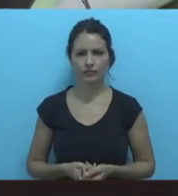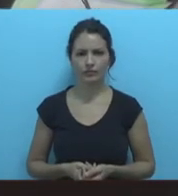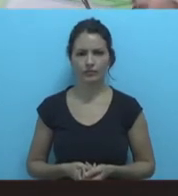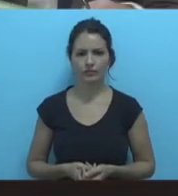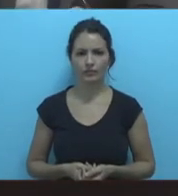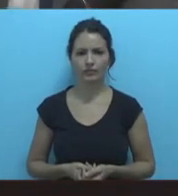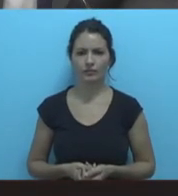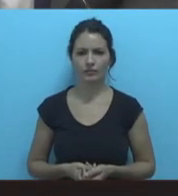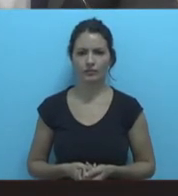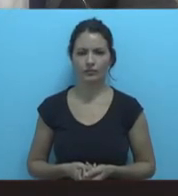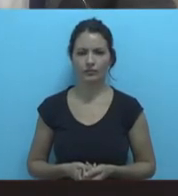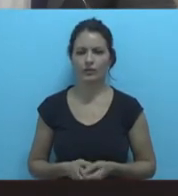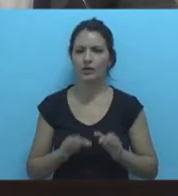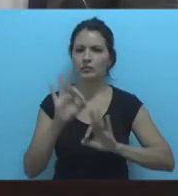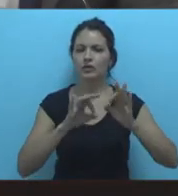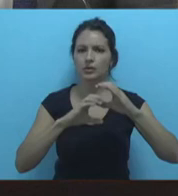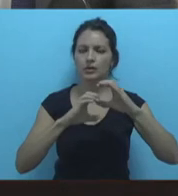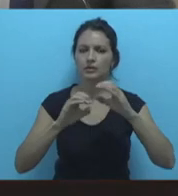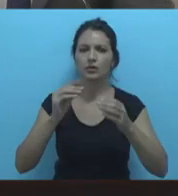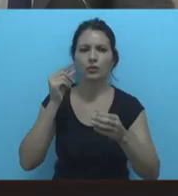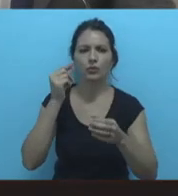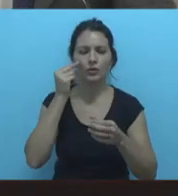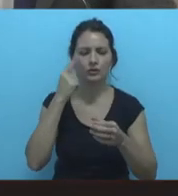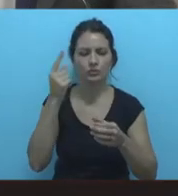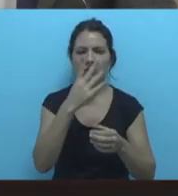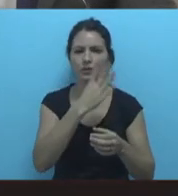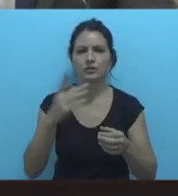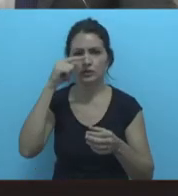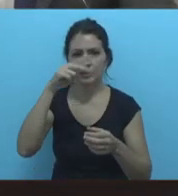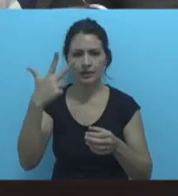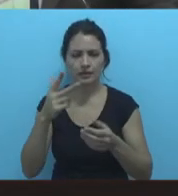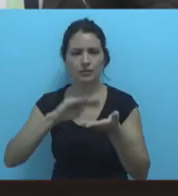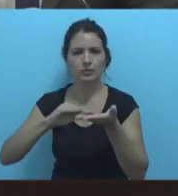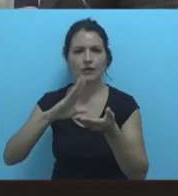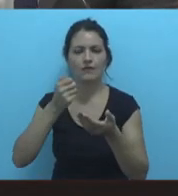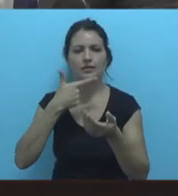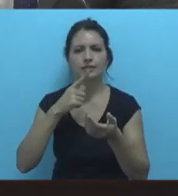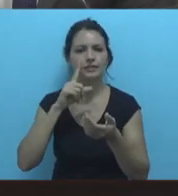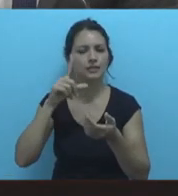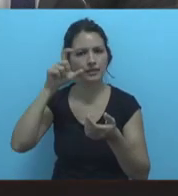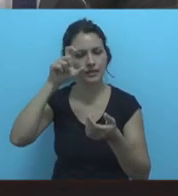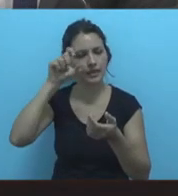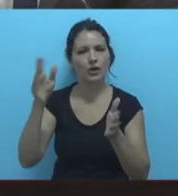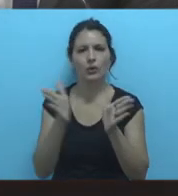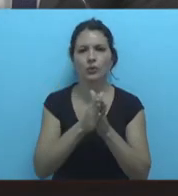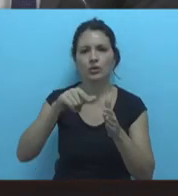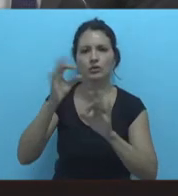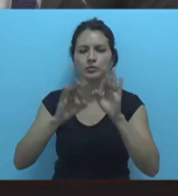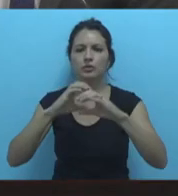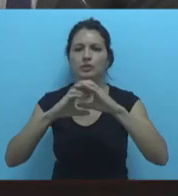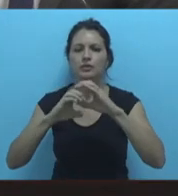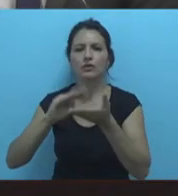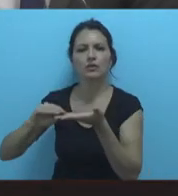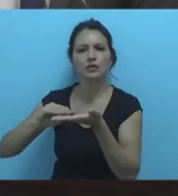A este proyecto de comunicación. Proyecto de comunicación 41.473, diputado Basile, que lleva adjunto el